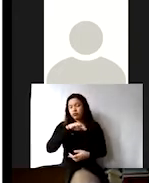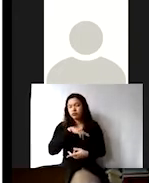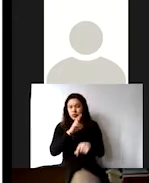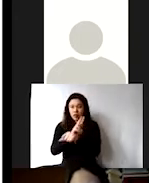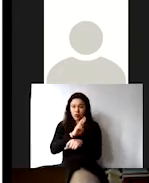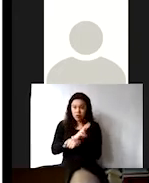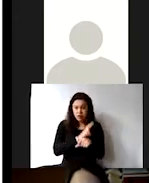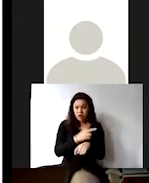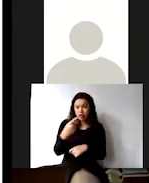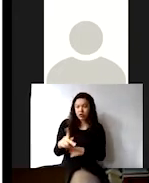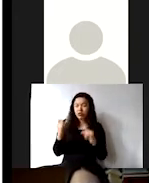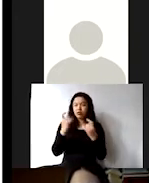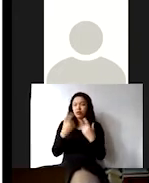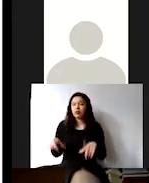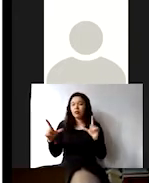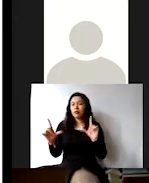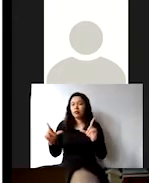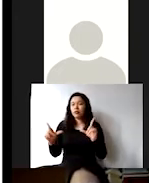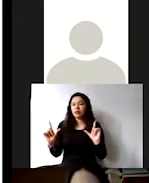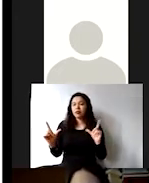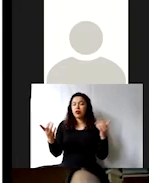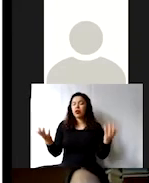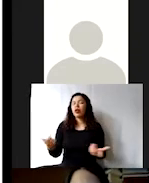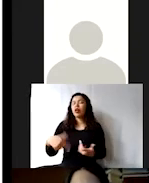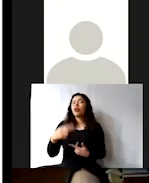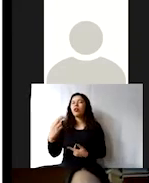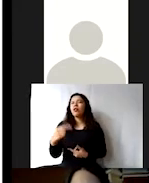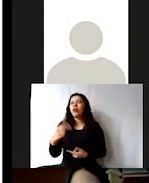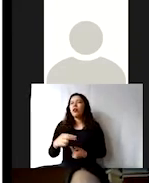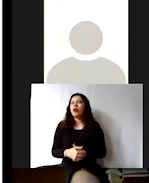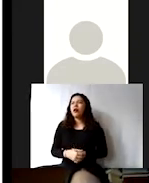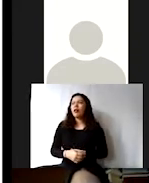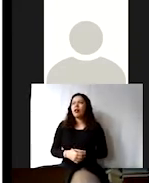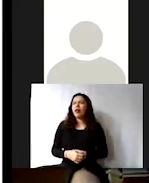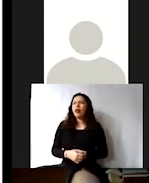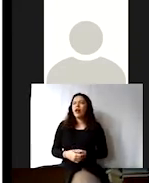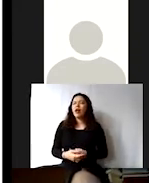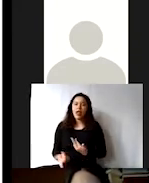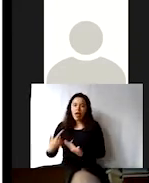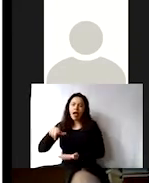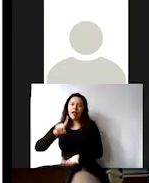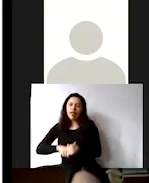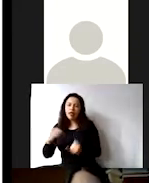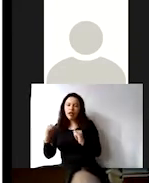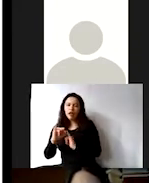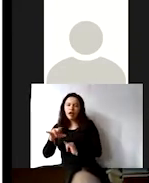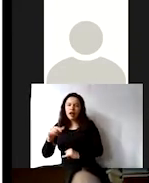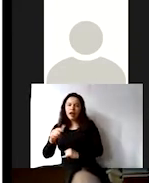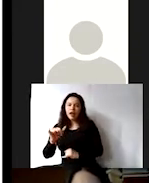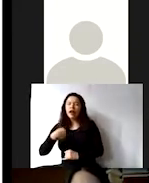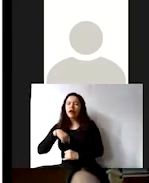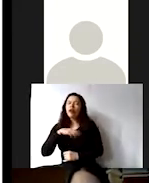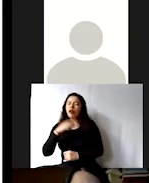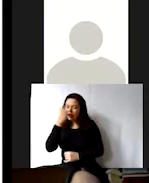en sus plataformas, como ellos les llaman, internas, en donde podamos visualizar cuál es